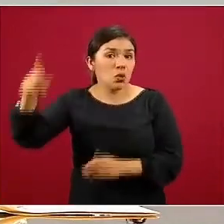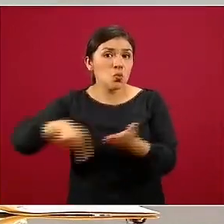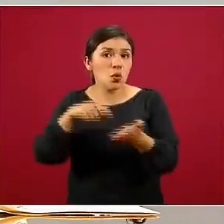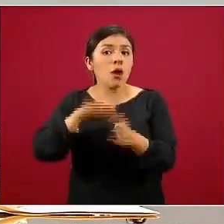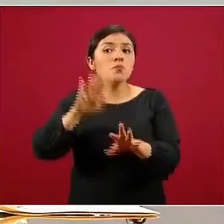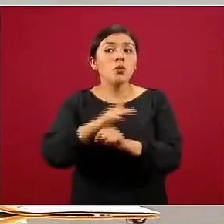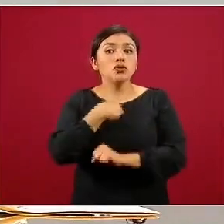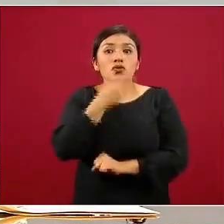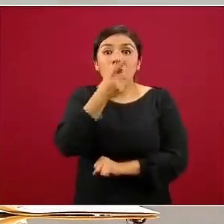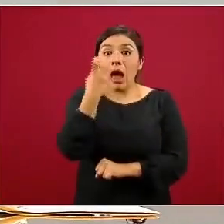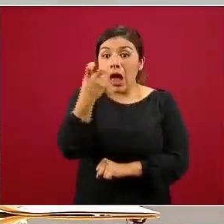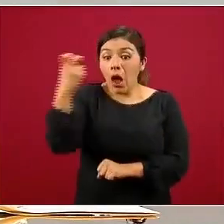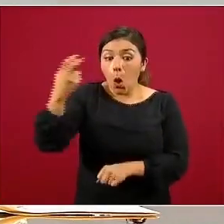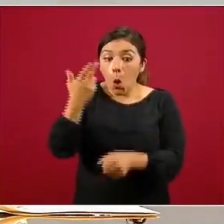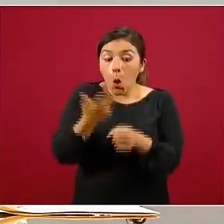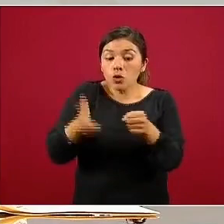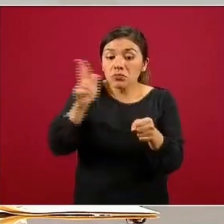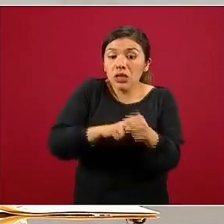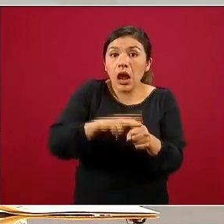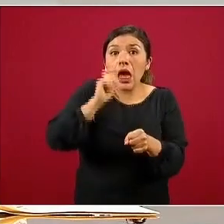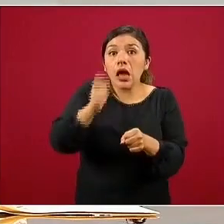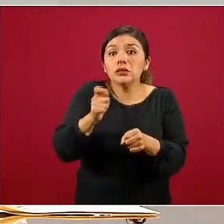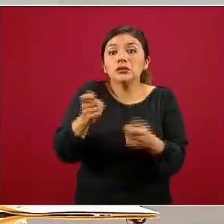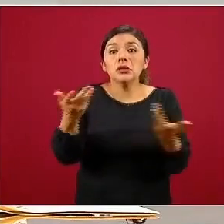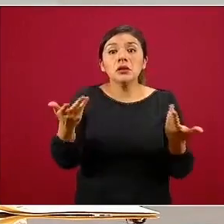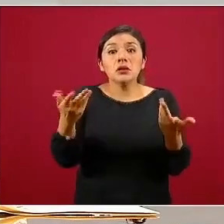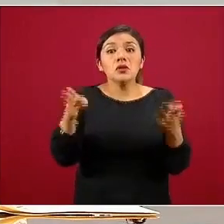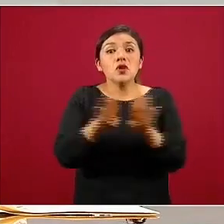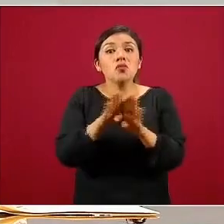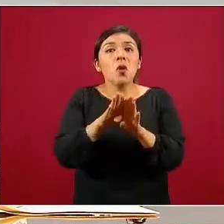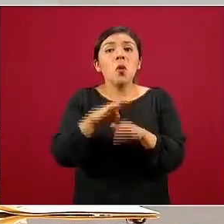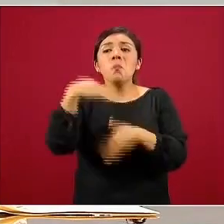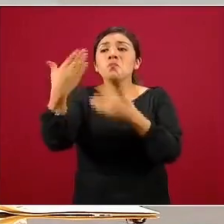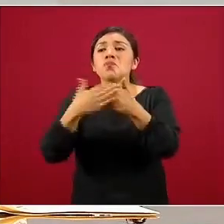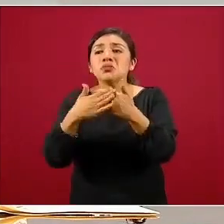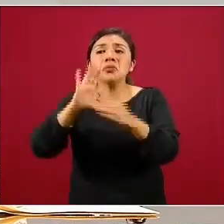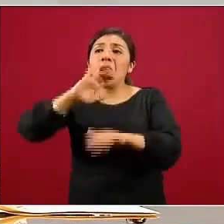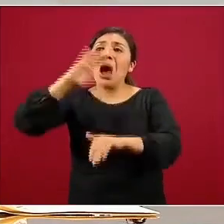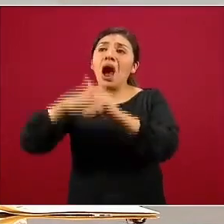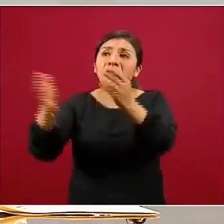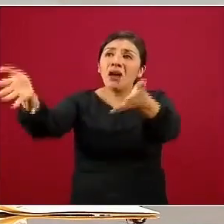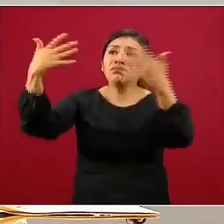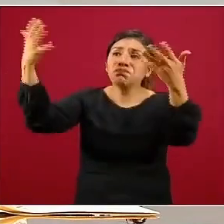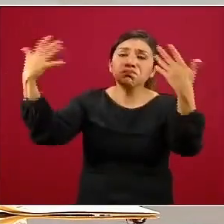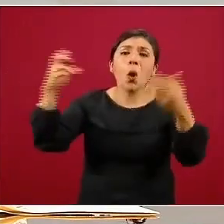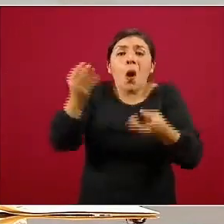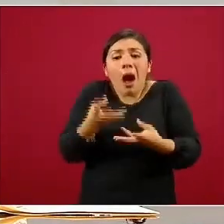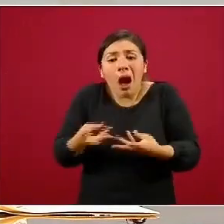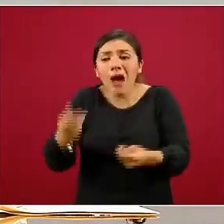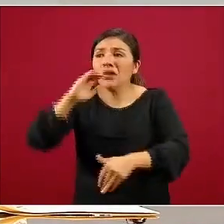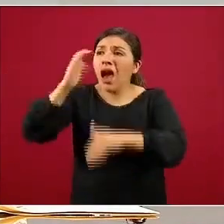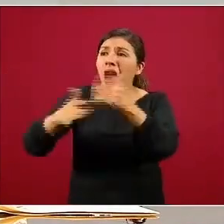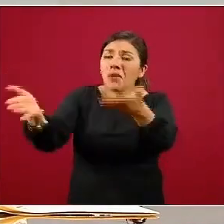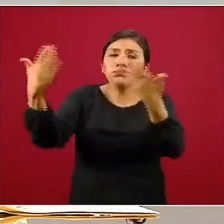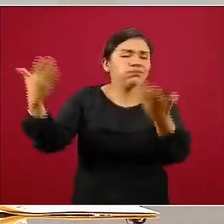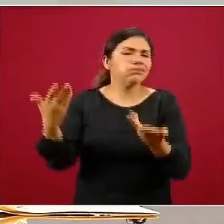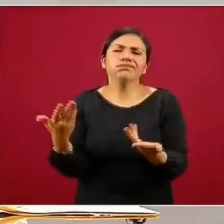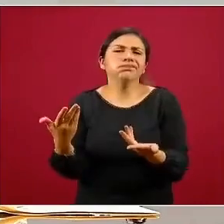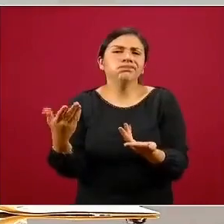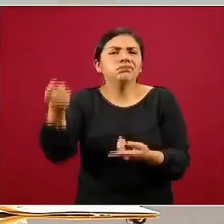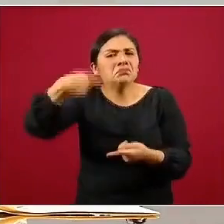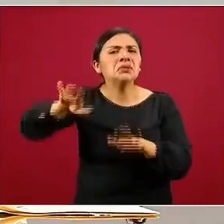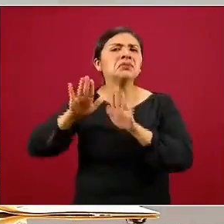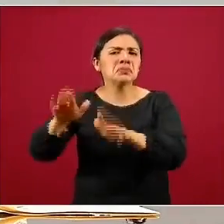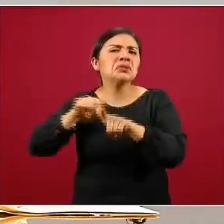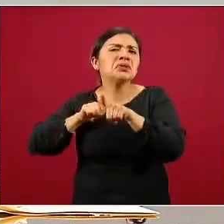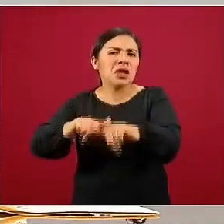les decía, no son hospitales que tengan caducidad, no se desgastan, por así decirlo. Entonces